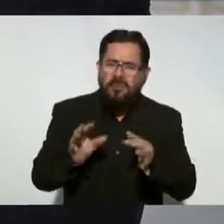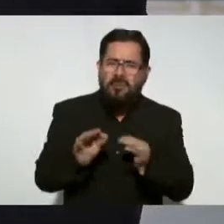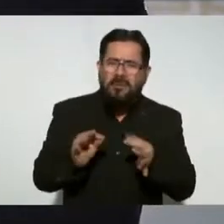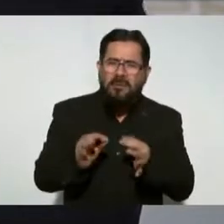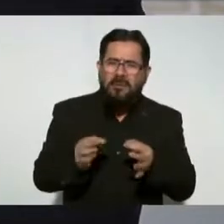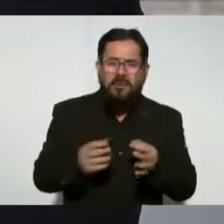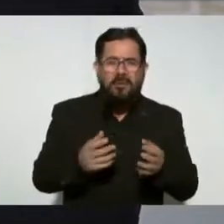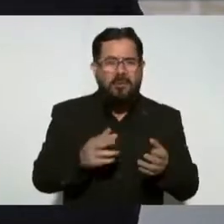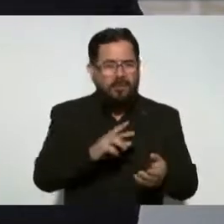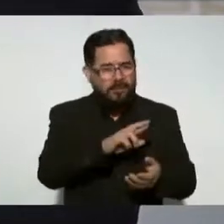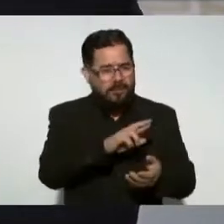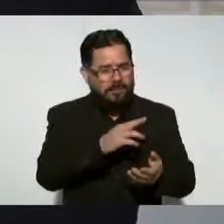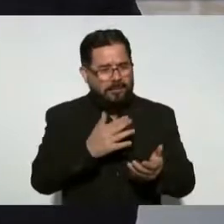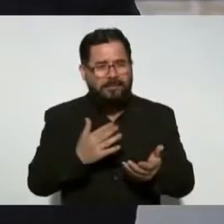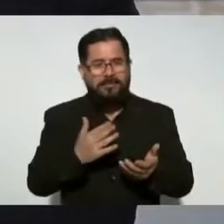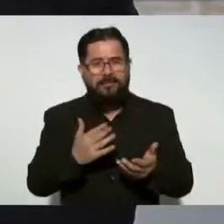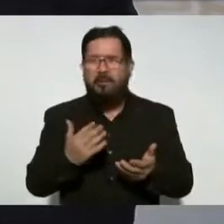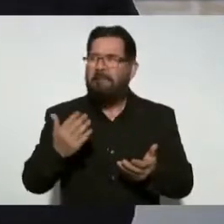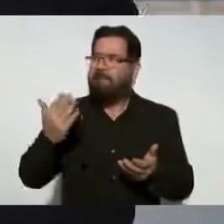recibimos